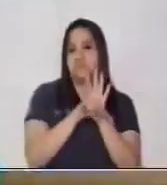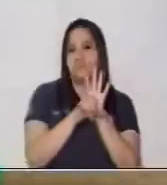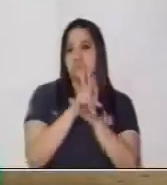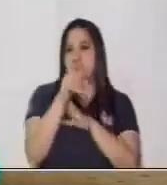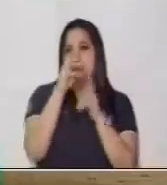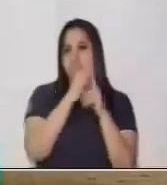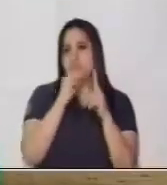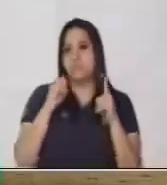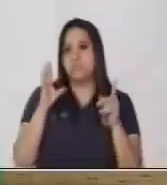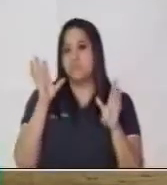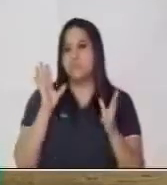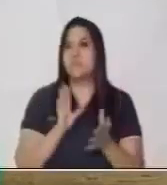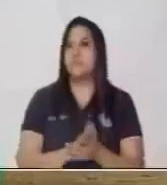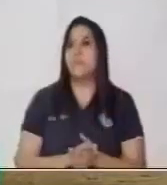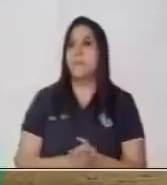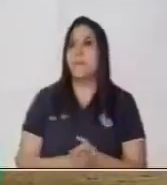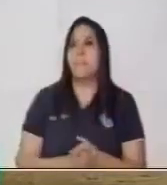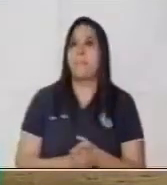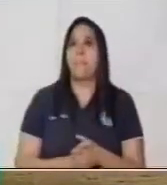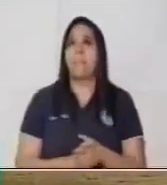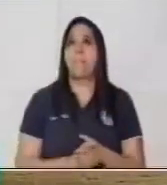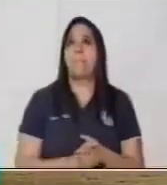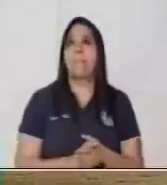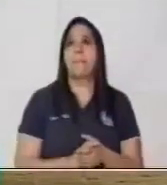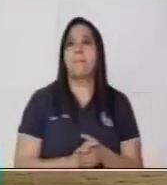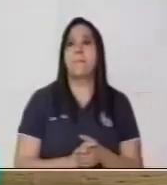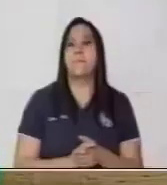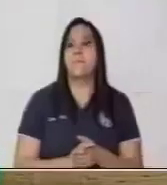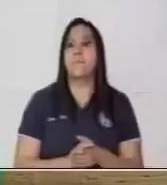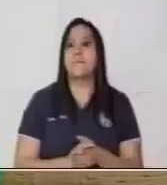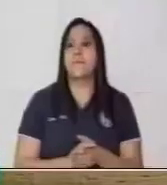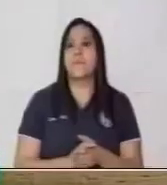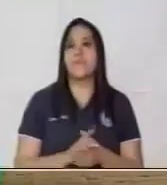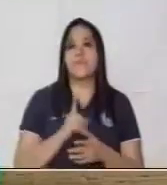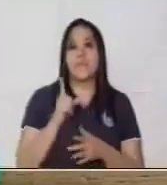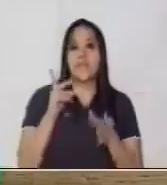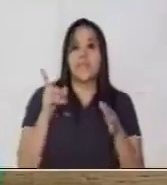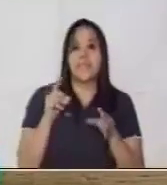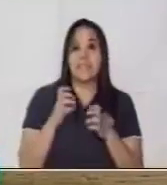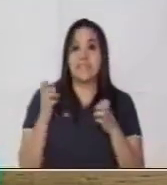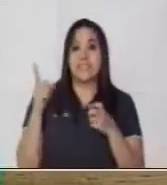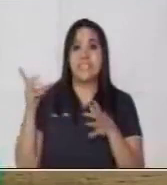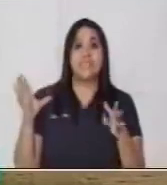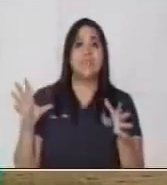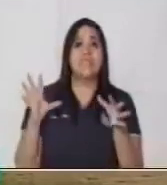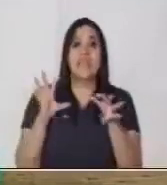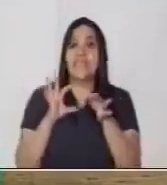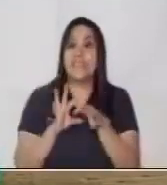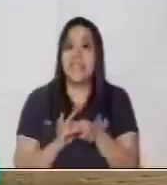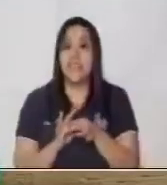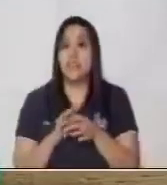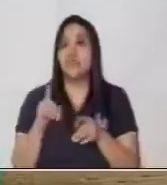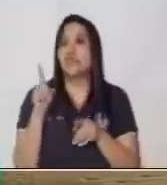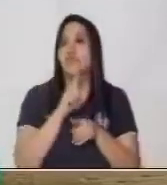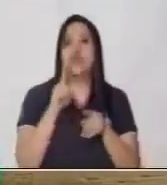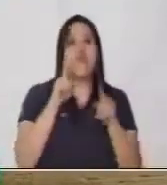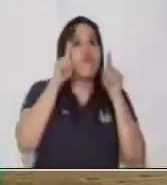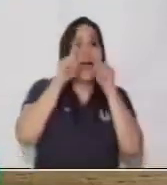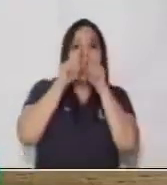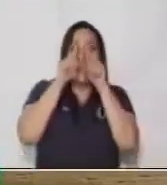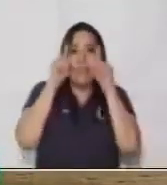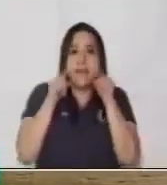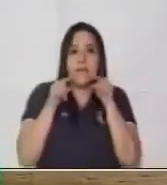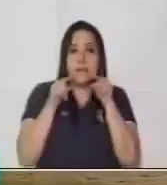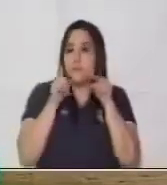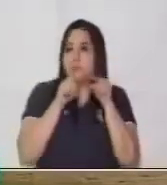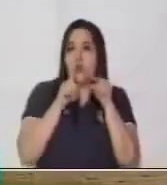son aceptables. Entonces, estos nexos coordinantes no van dentro de paréntesis, van a ir